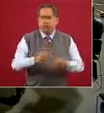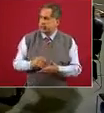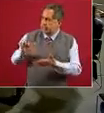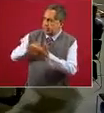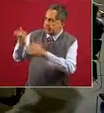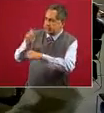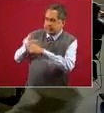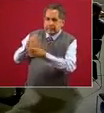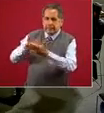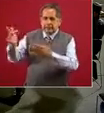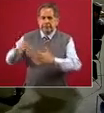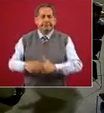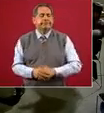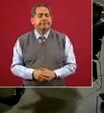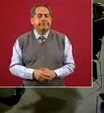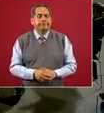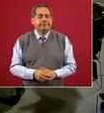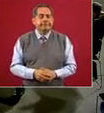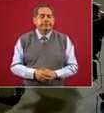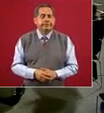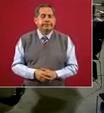Muchas gracias. Compañero.